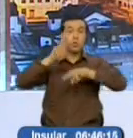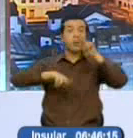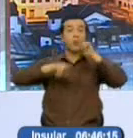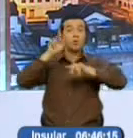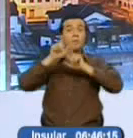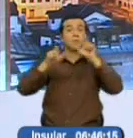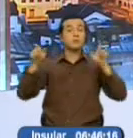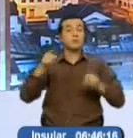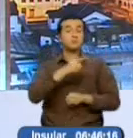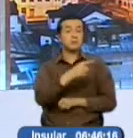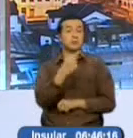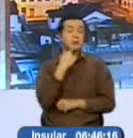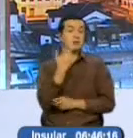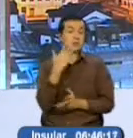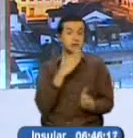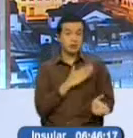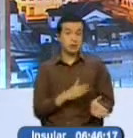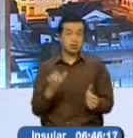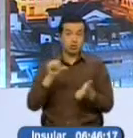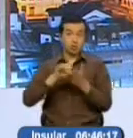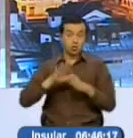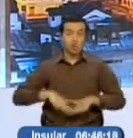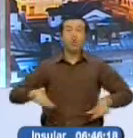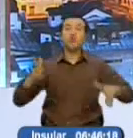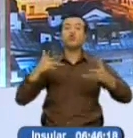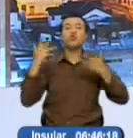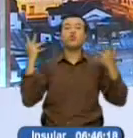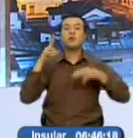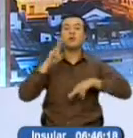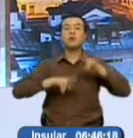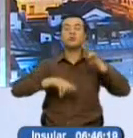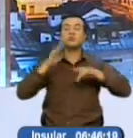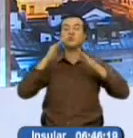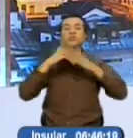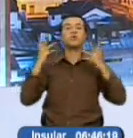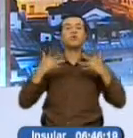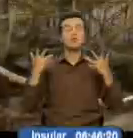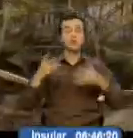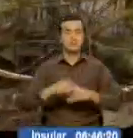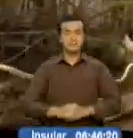los ciudadanos esperan que se defina la ciudad donde se construirán las primeras casas.